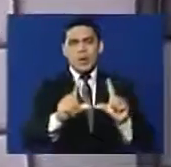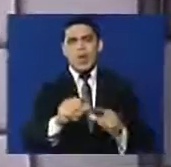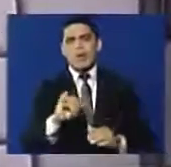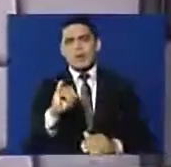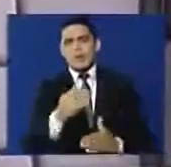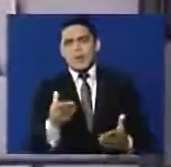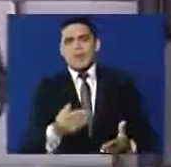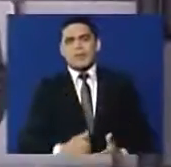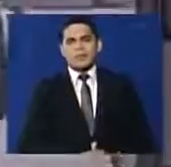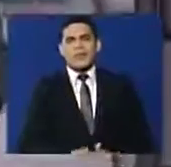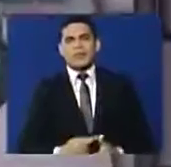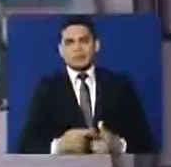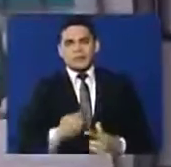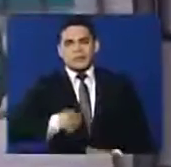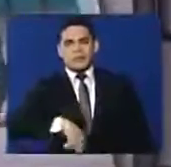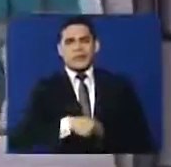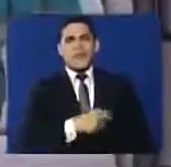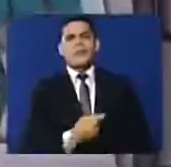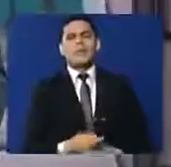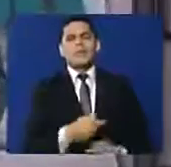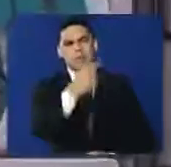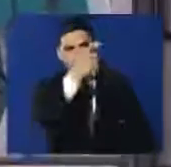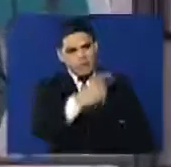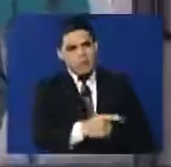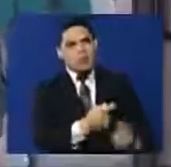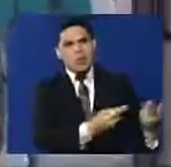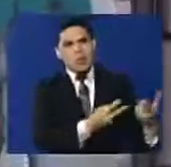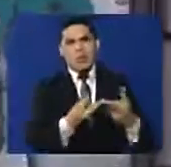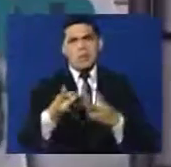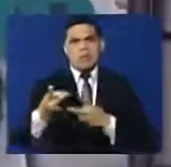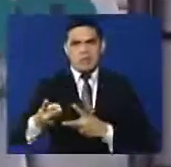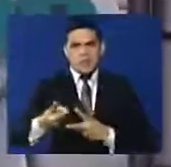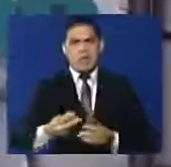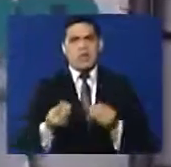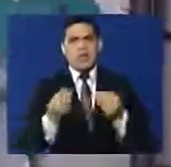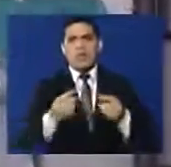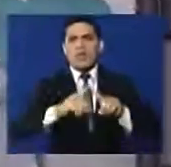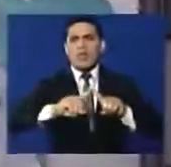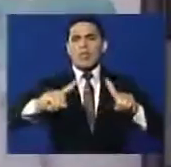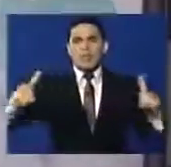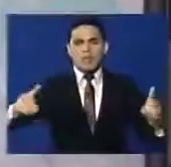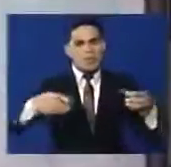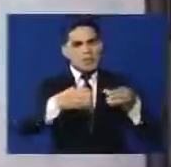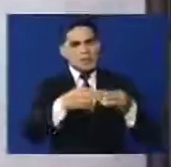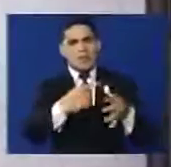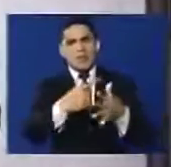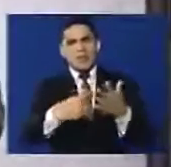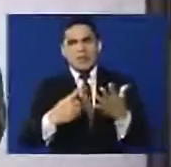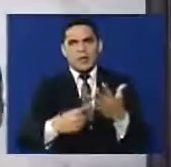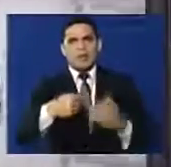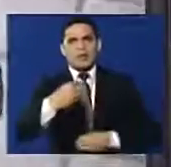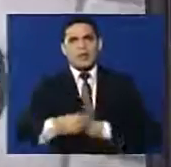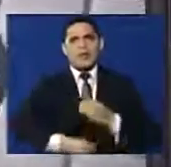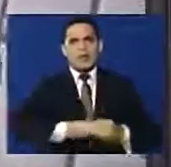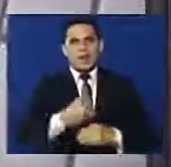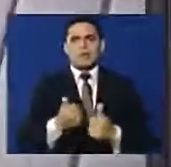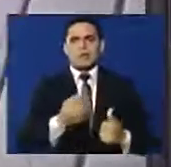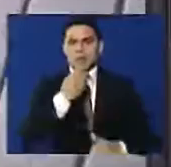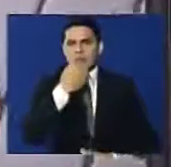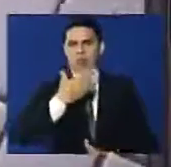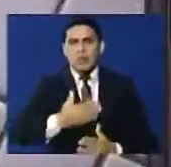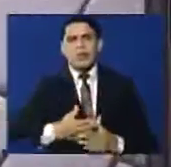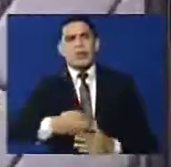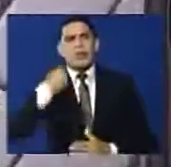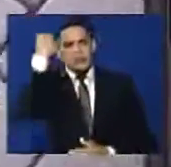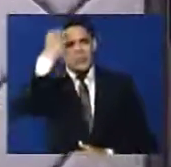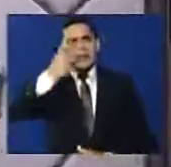eso estamos trayendo aquellas personalidades de diferentes ámbitos que provocan siempre